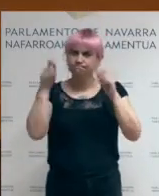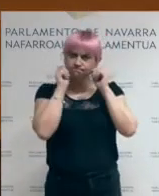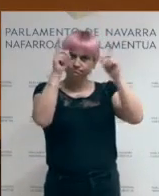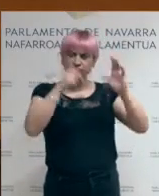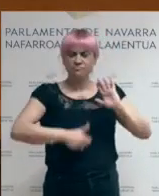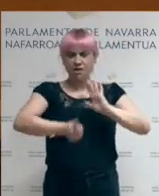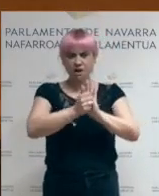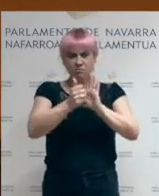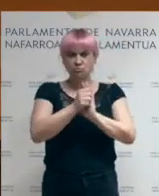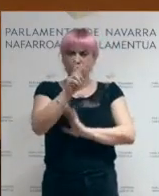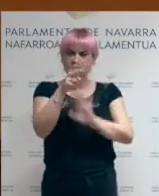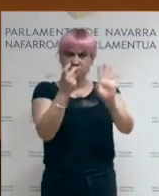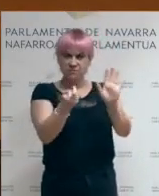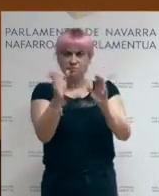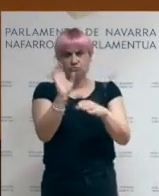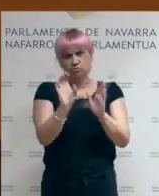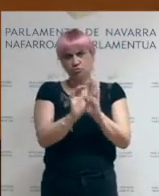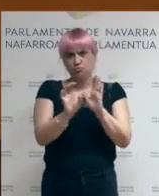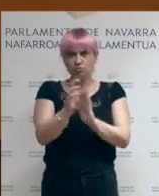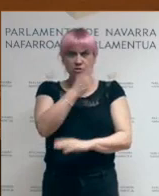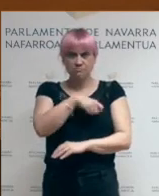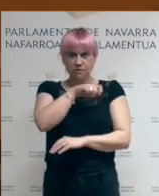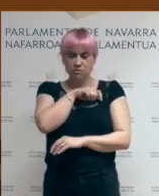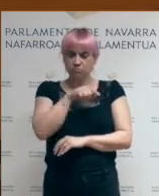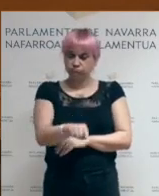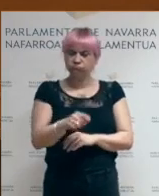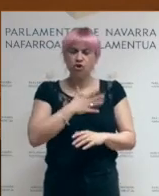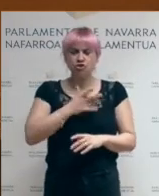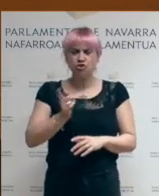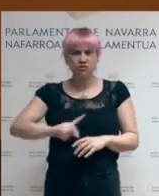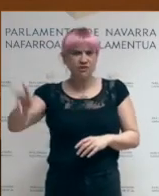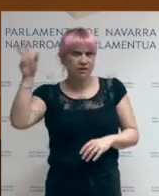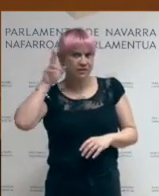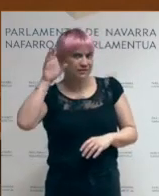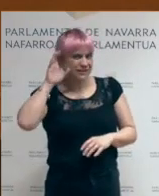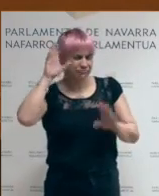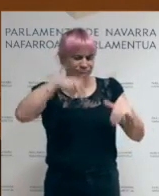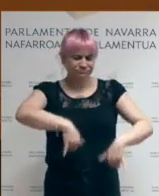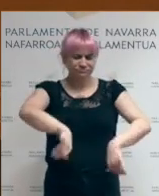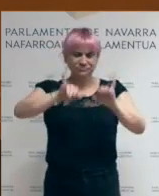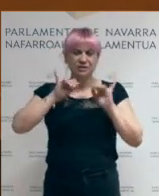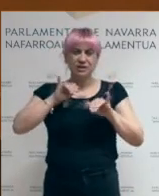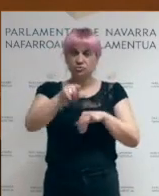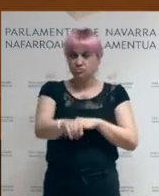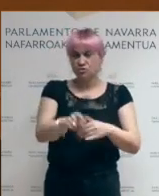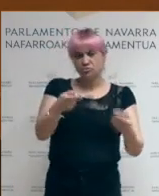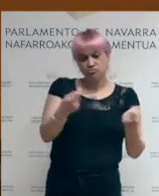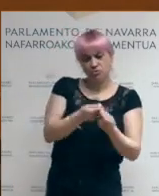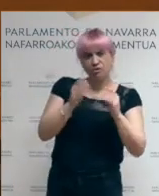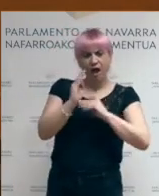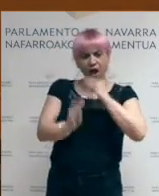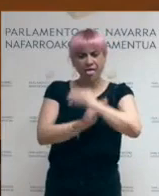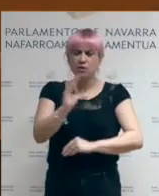artículo 27 de la Constitución española, ese del que no quieren ni oír ni hablar. Y hacen usted y sus socios una